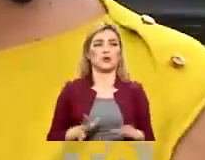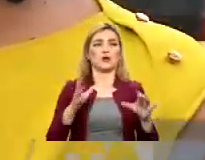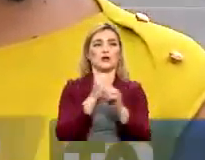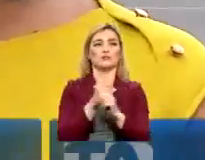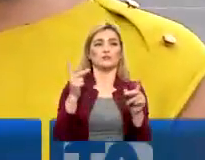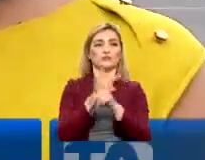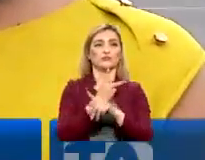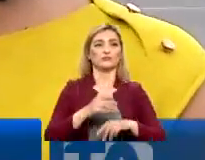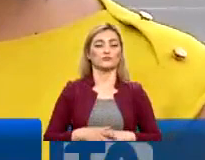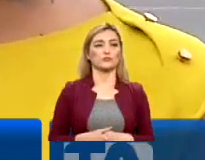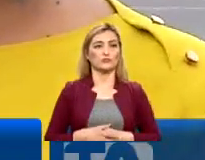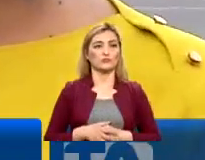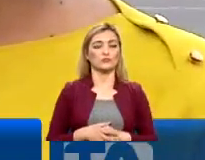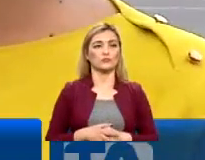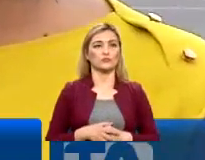de las